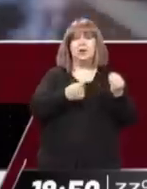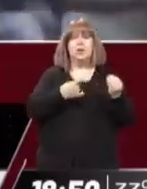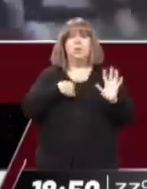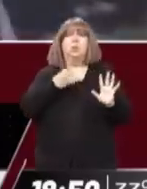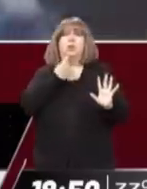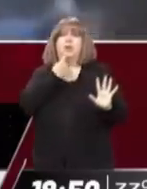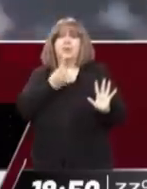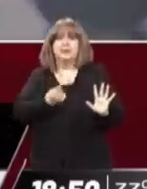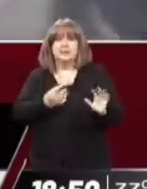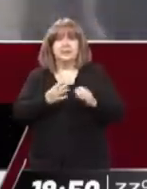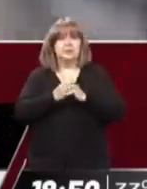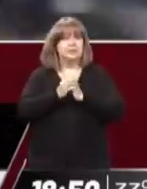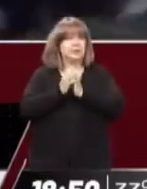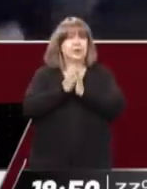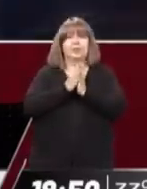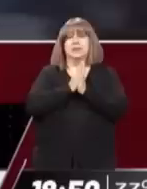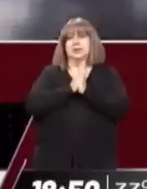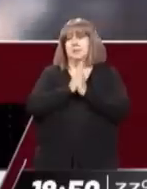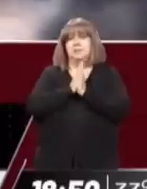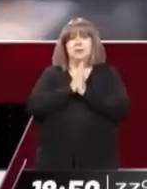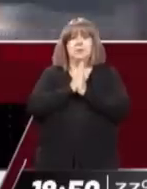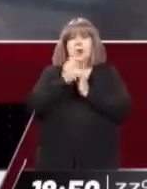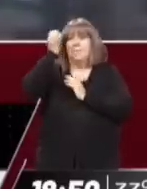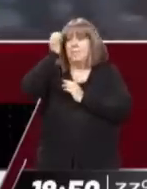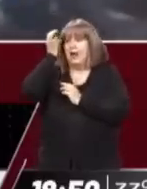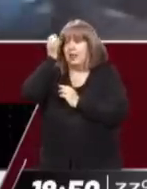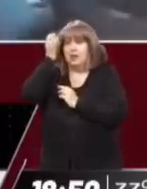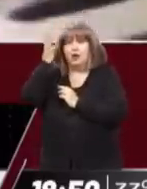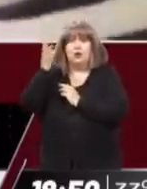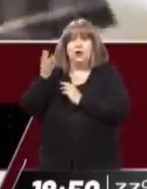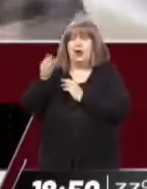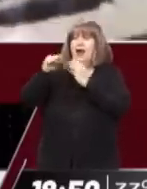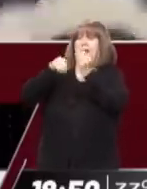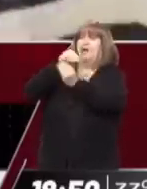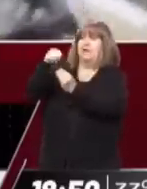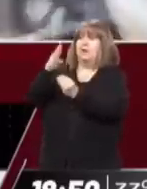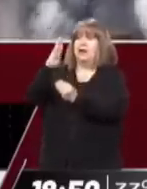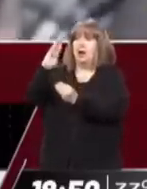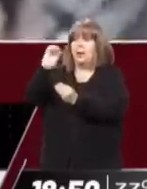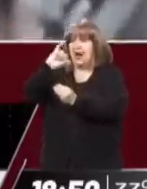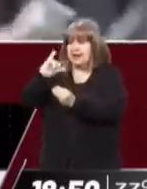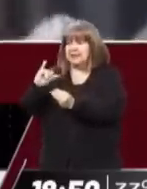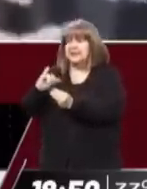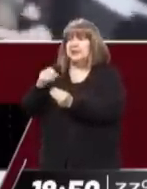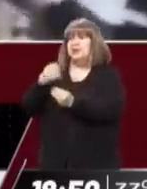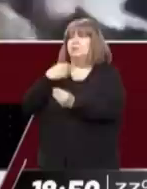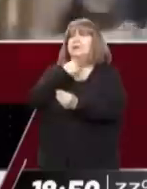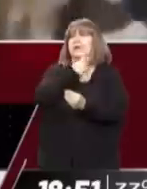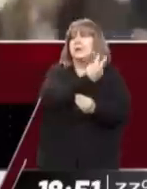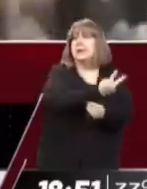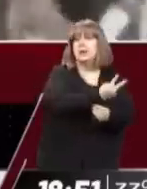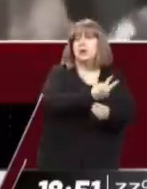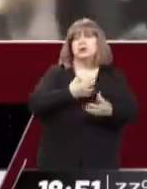decir, pido perdón a la familia Baezosa sobre el tema,